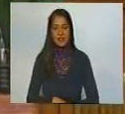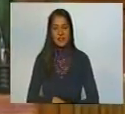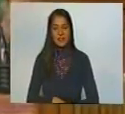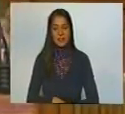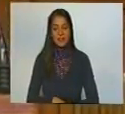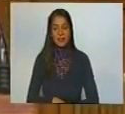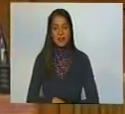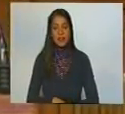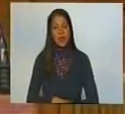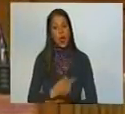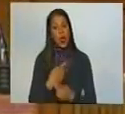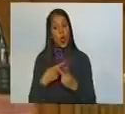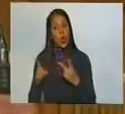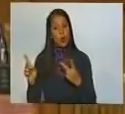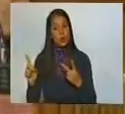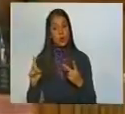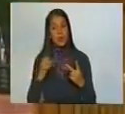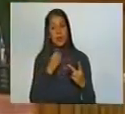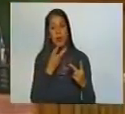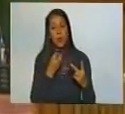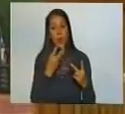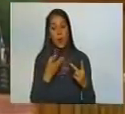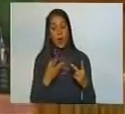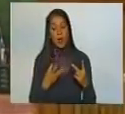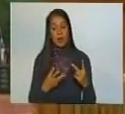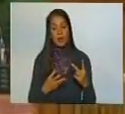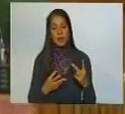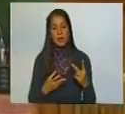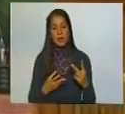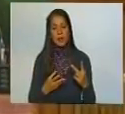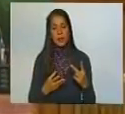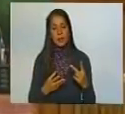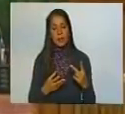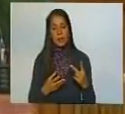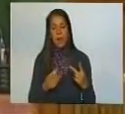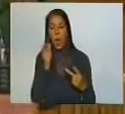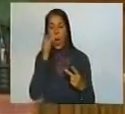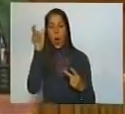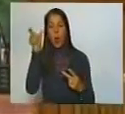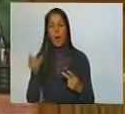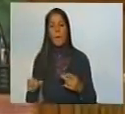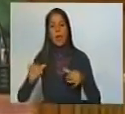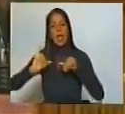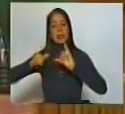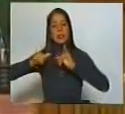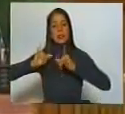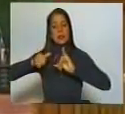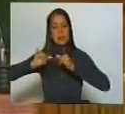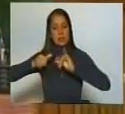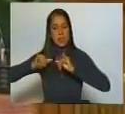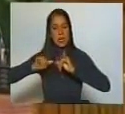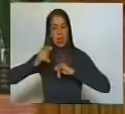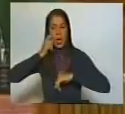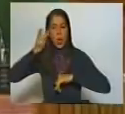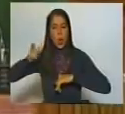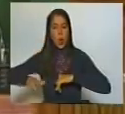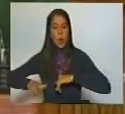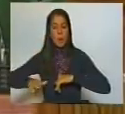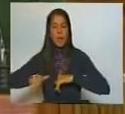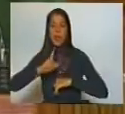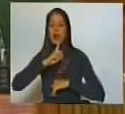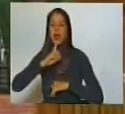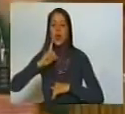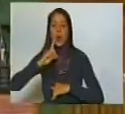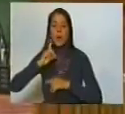El otro cuento es que un simple ingeniero municipal que se llama, porque todavía